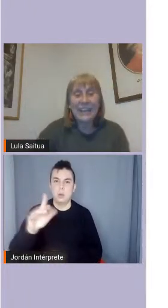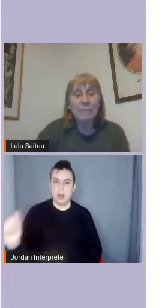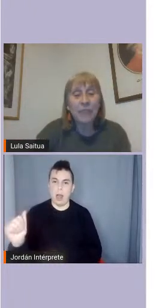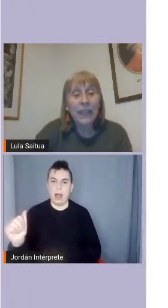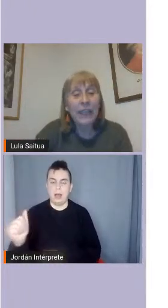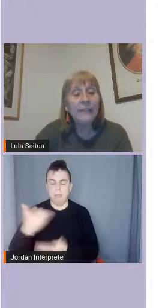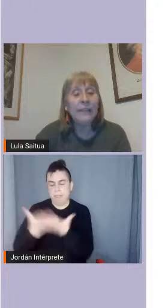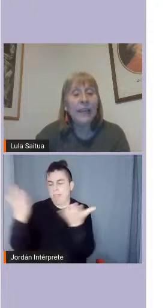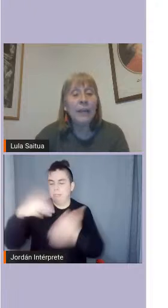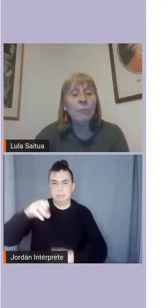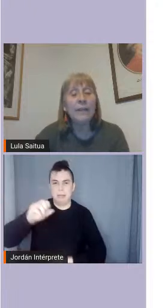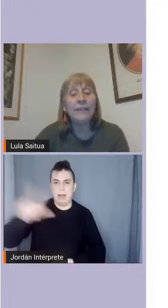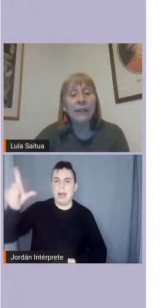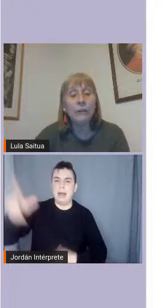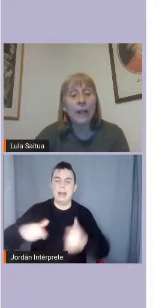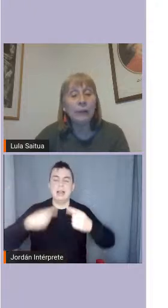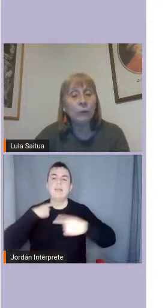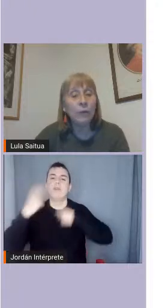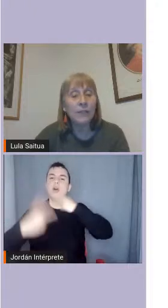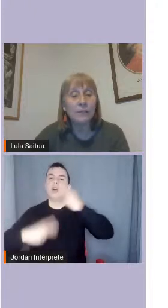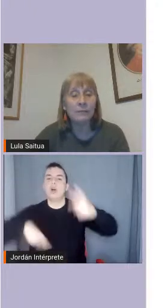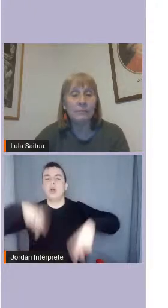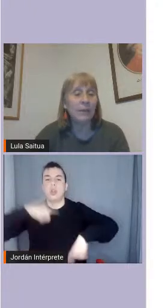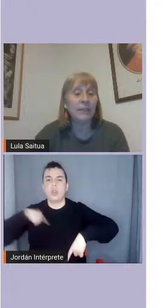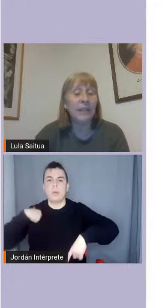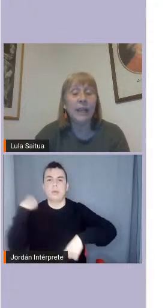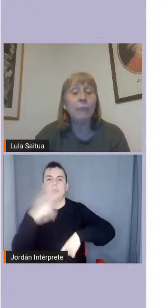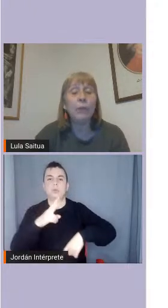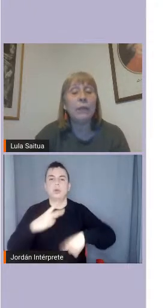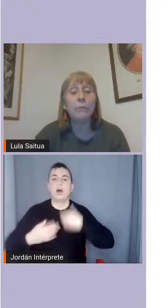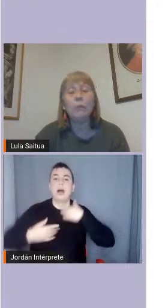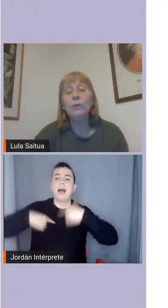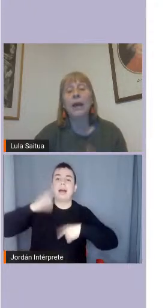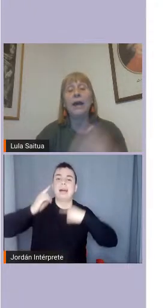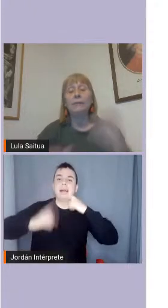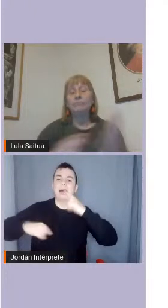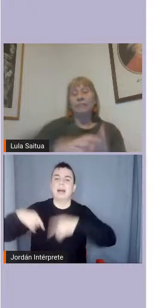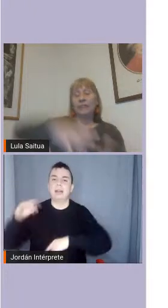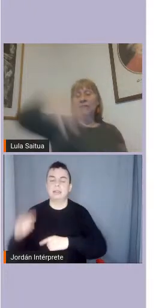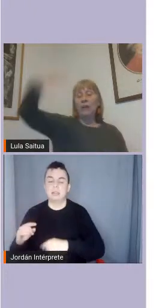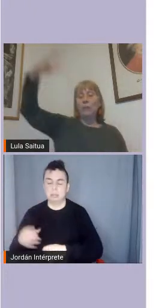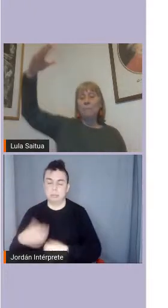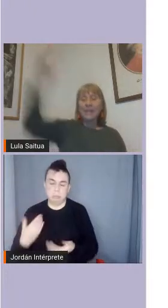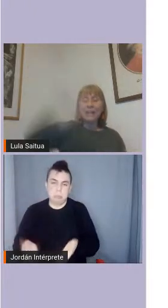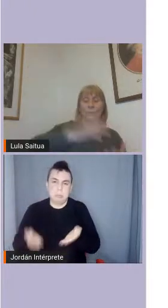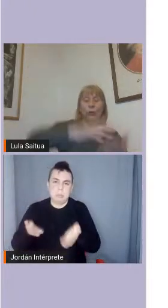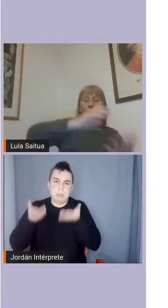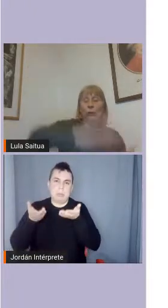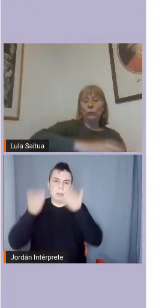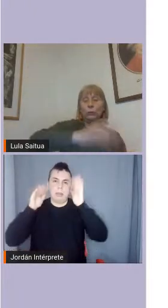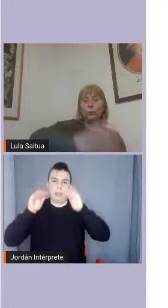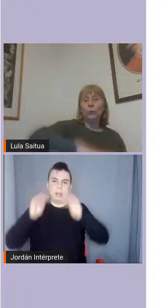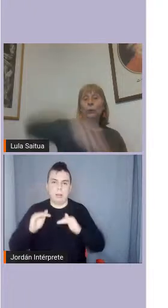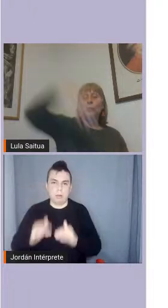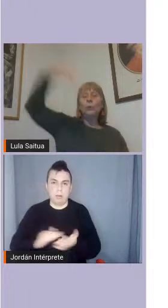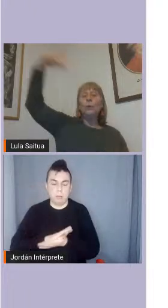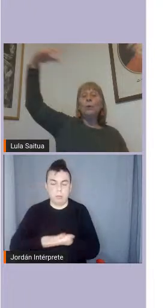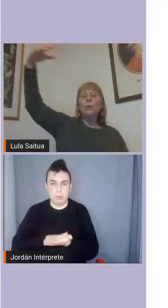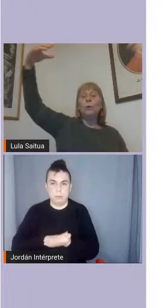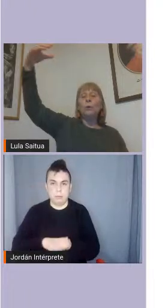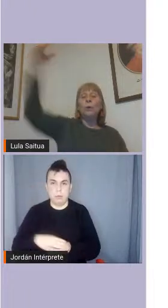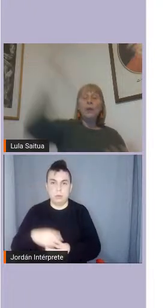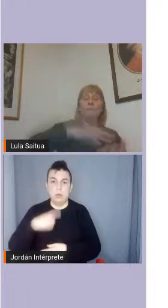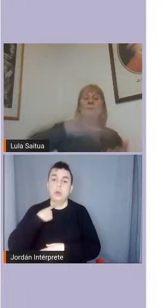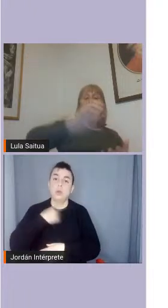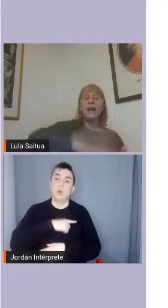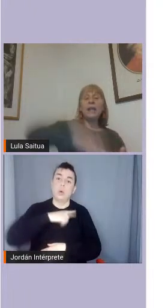Mael. Ir aumentando en alturas hasta llegar, por ejemplo, a intervalos más altos. Dururú,